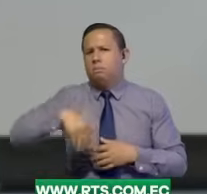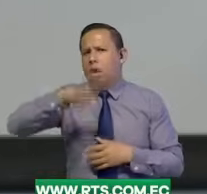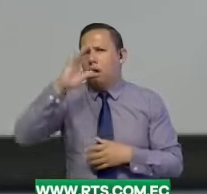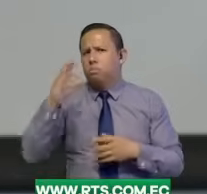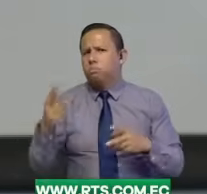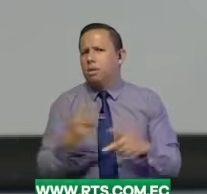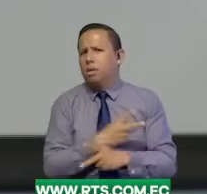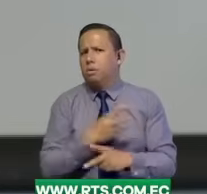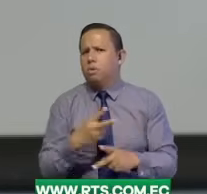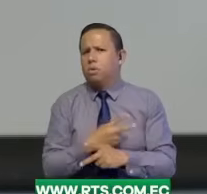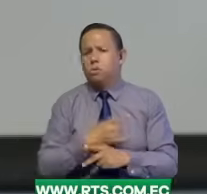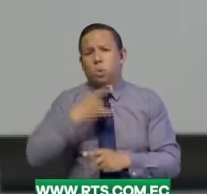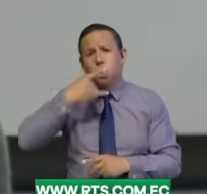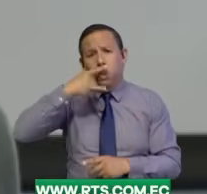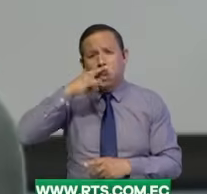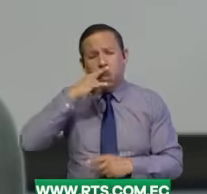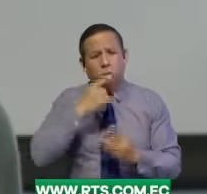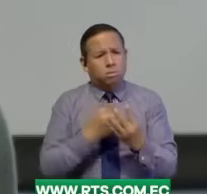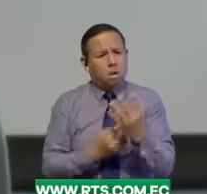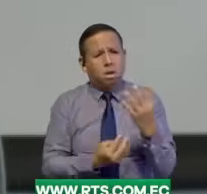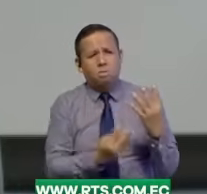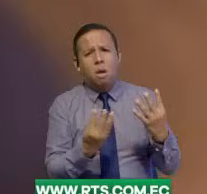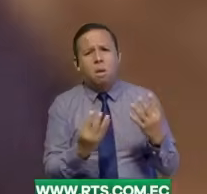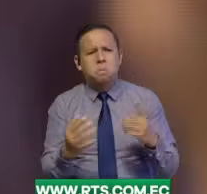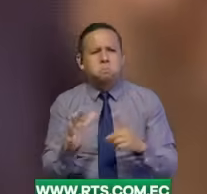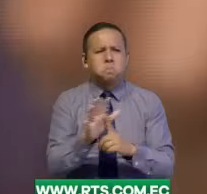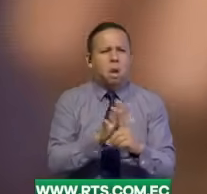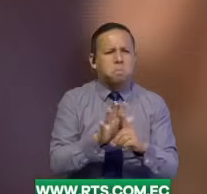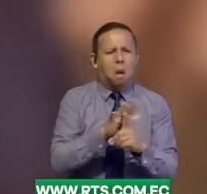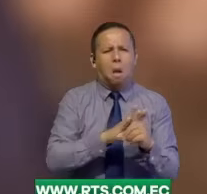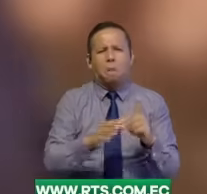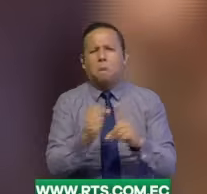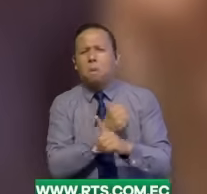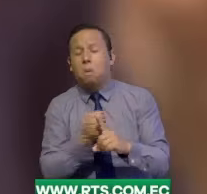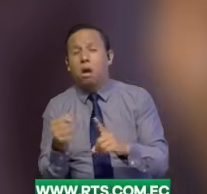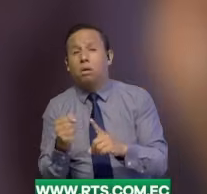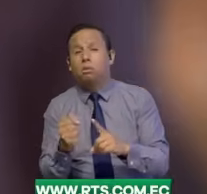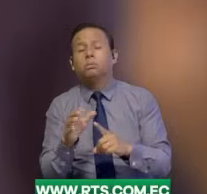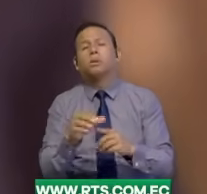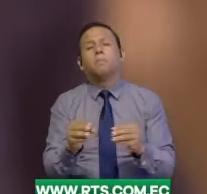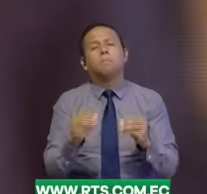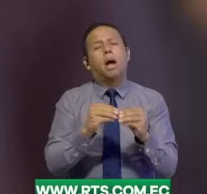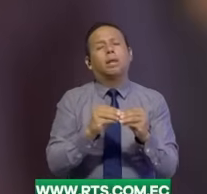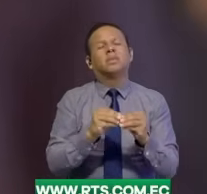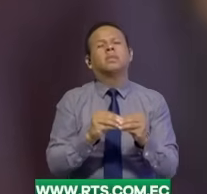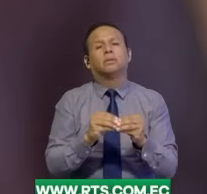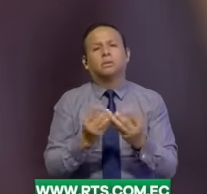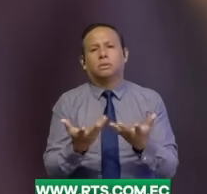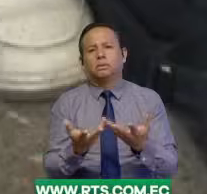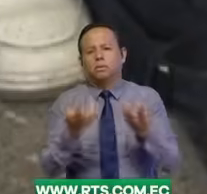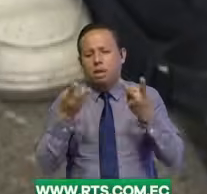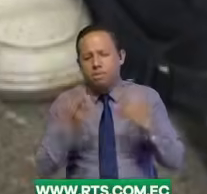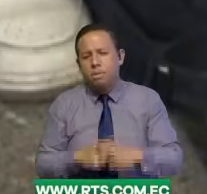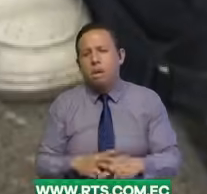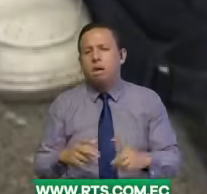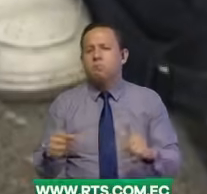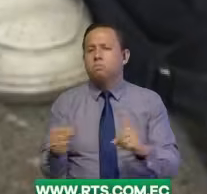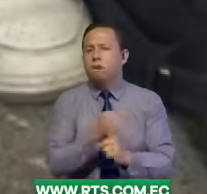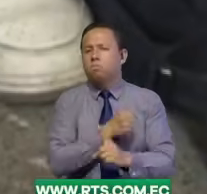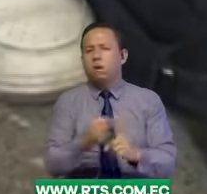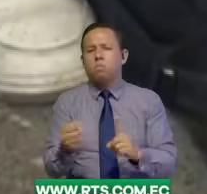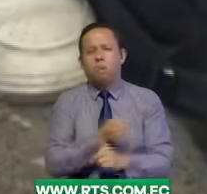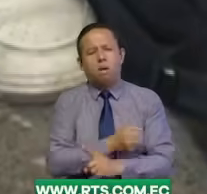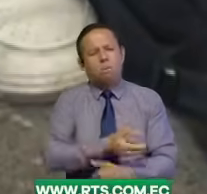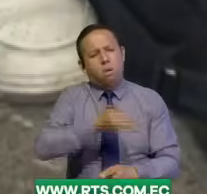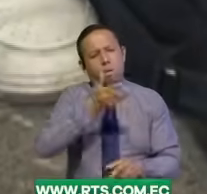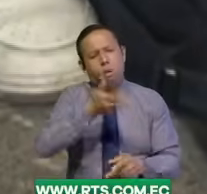fuera de las regiones o subregiones que están en guerra. A esto se suma otro cáncer, la violencia criminal, que va dejando una estela de